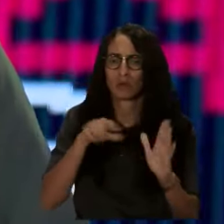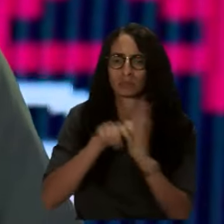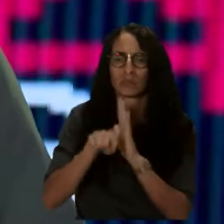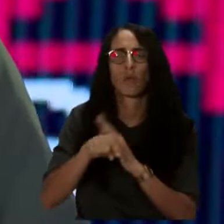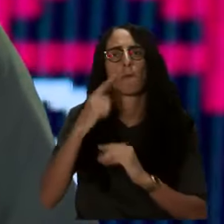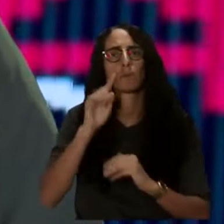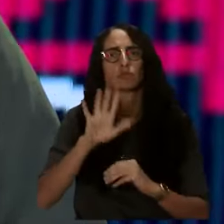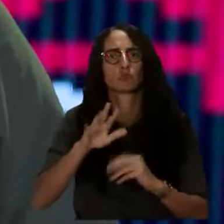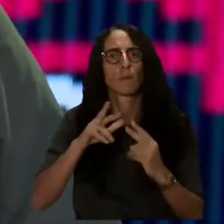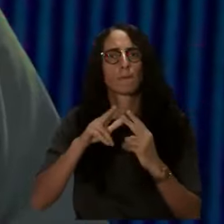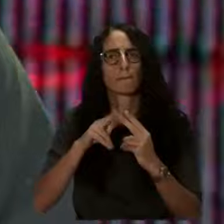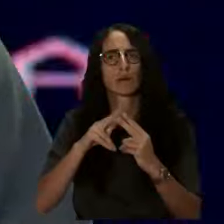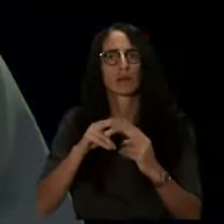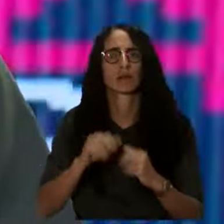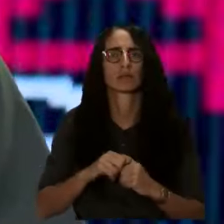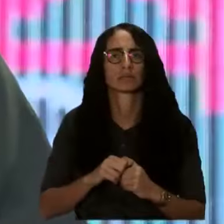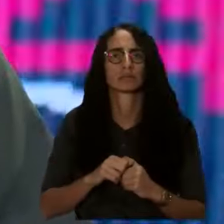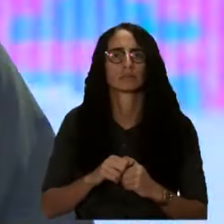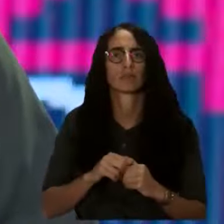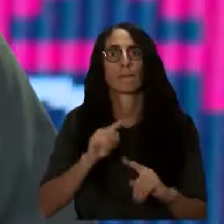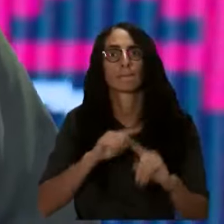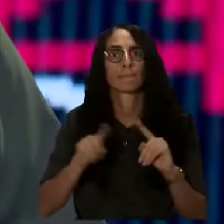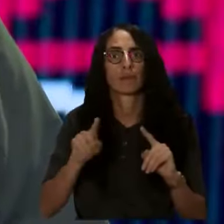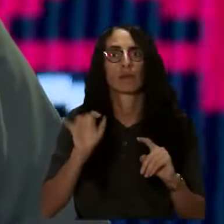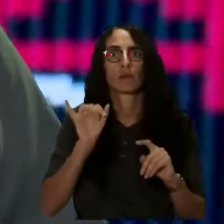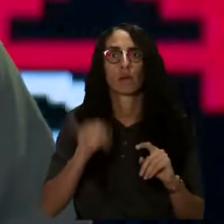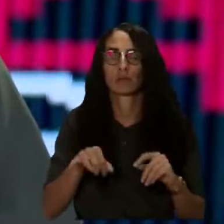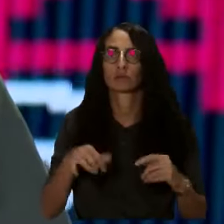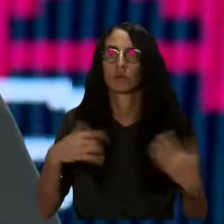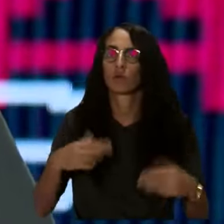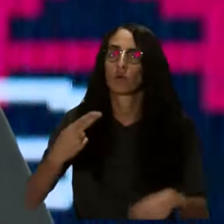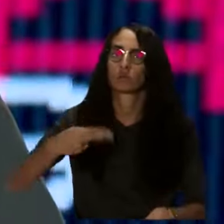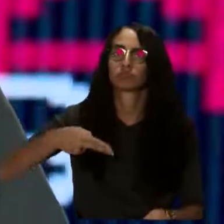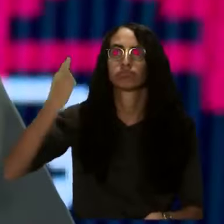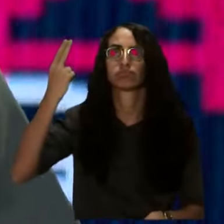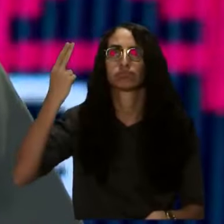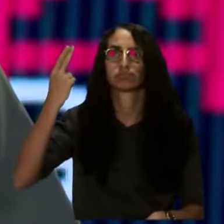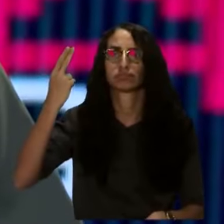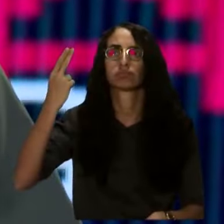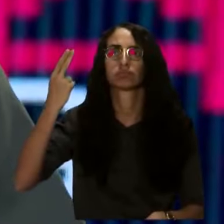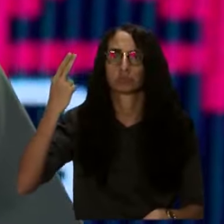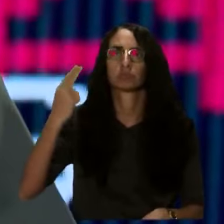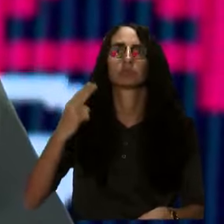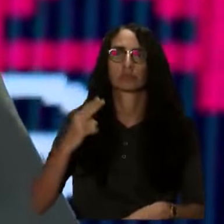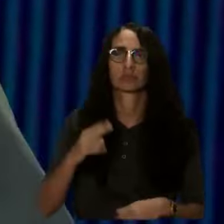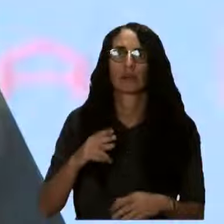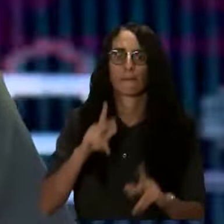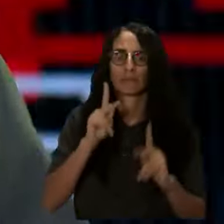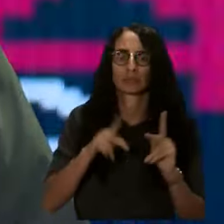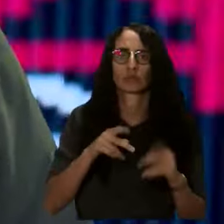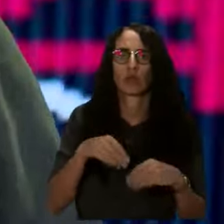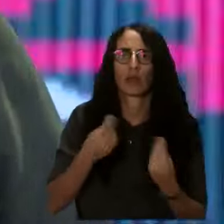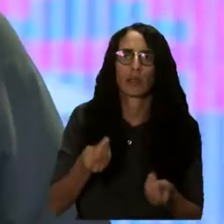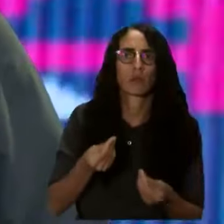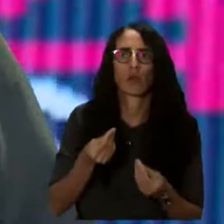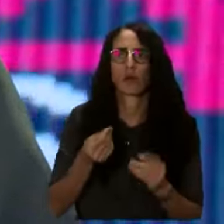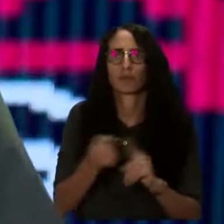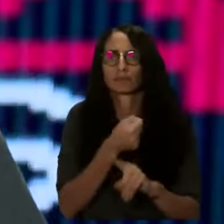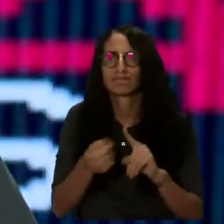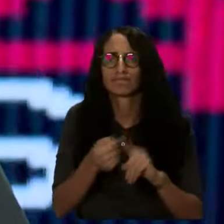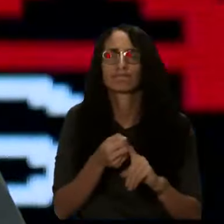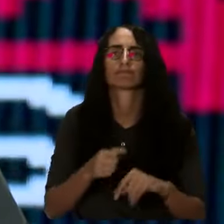pareja pero los que nos han tocado en un número tan alto han sido víctimas que han sido estranguladas y que tienen un historial de